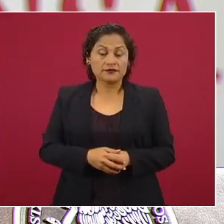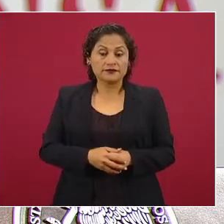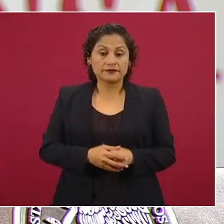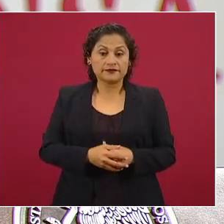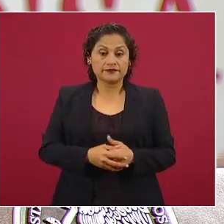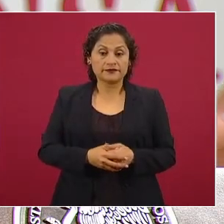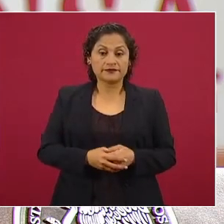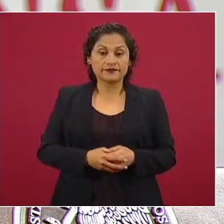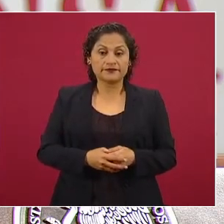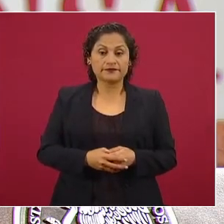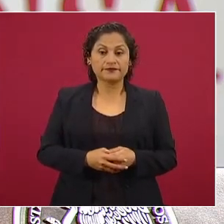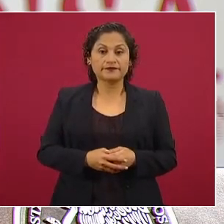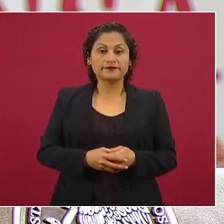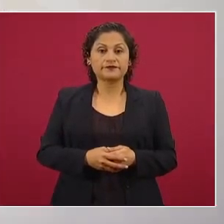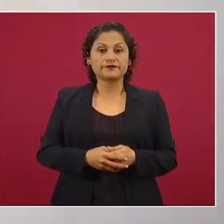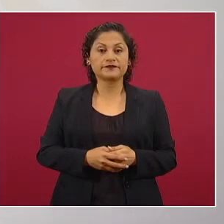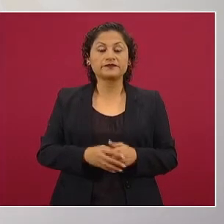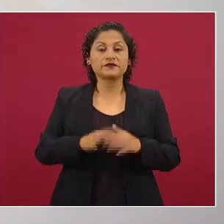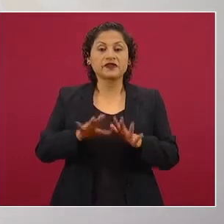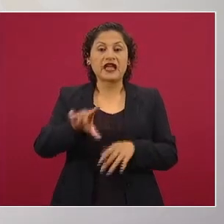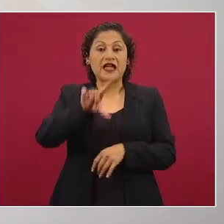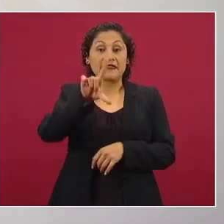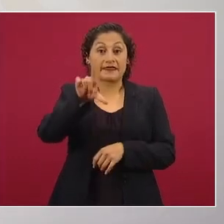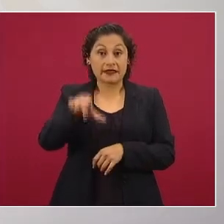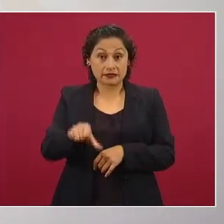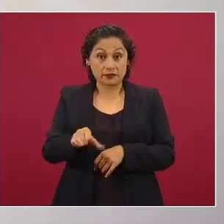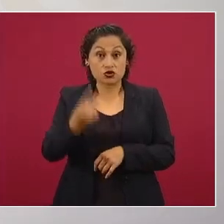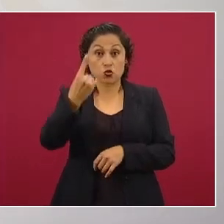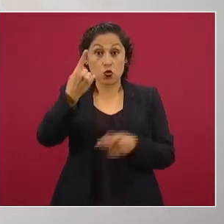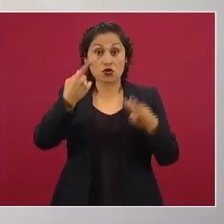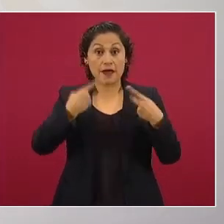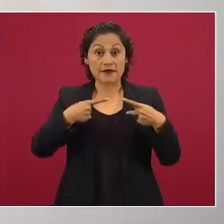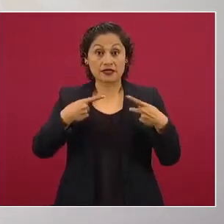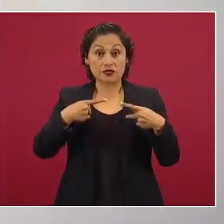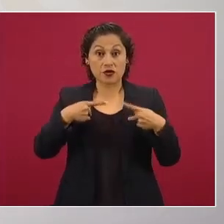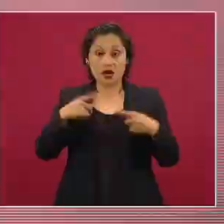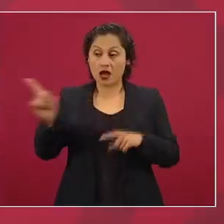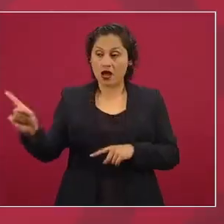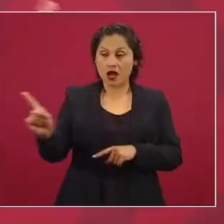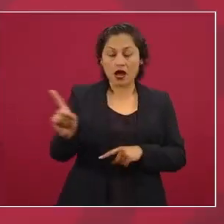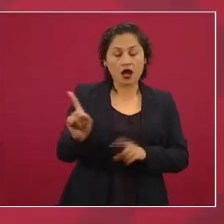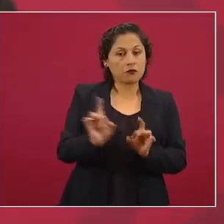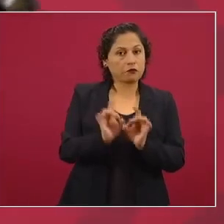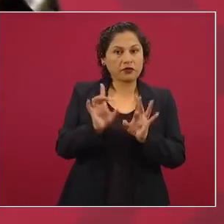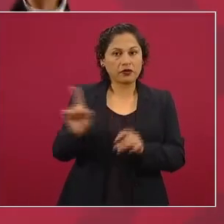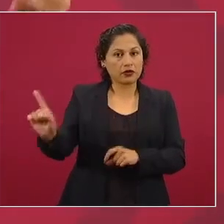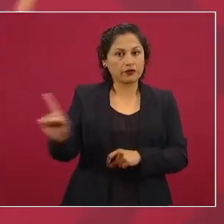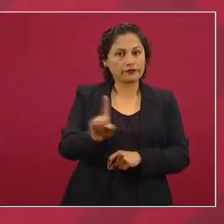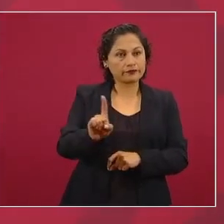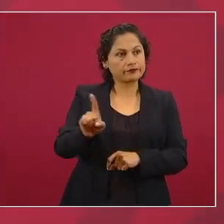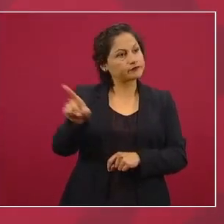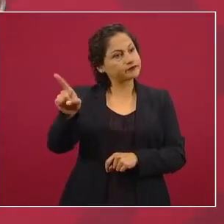Y de repente un ayudante llegó y que le hablaban: ya vamos a